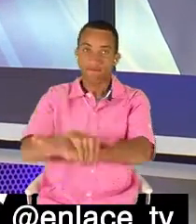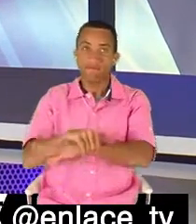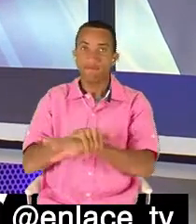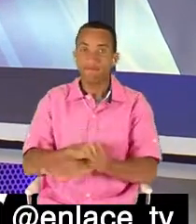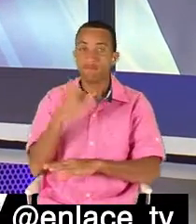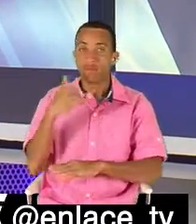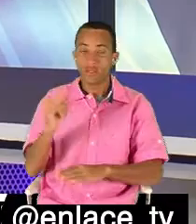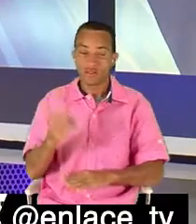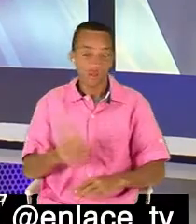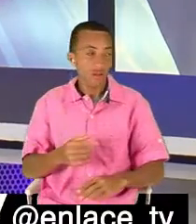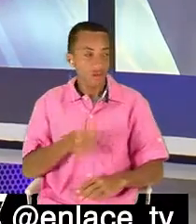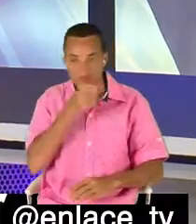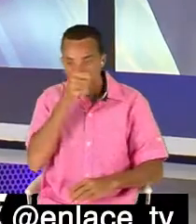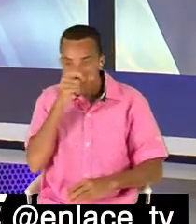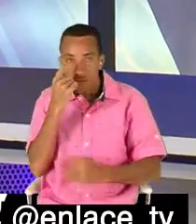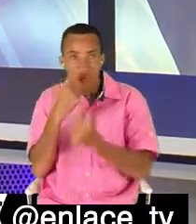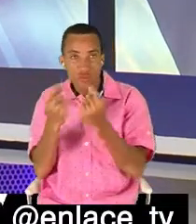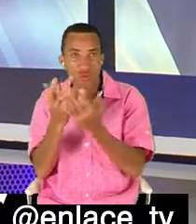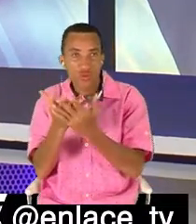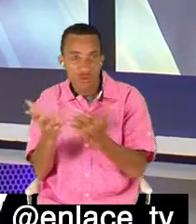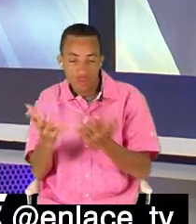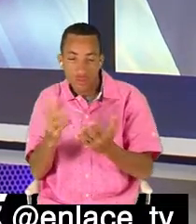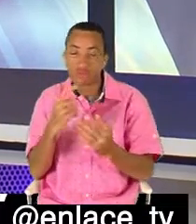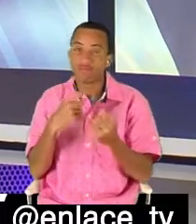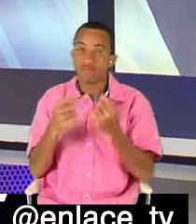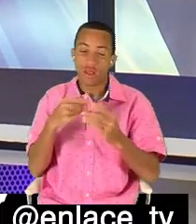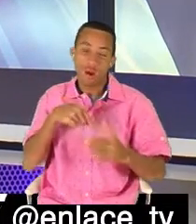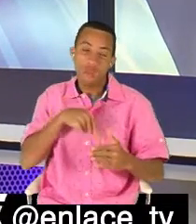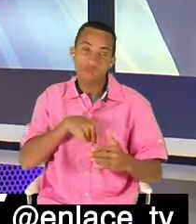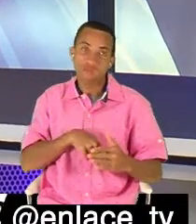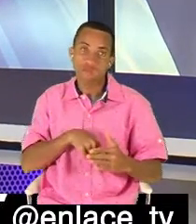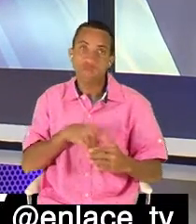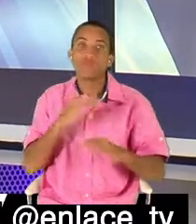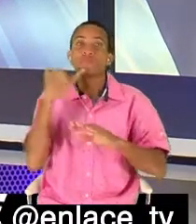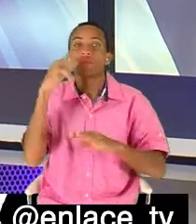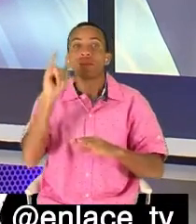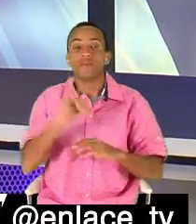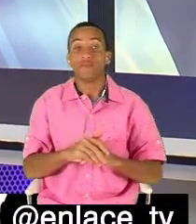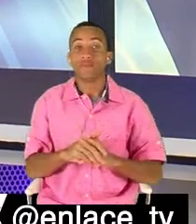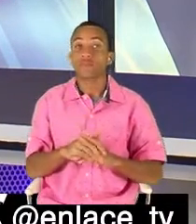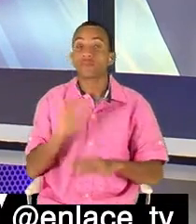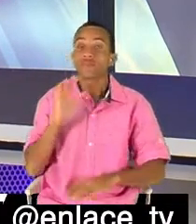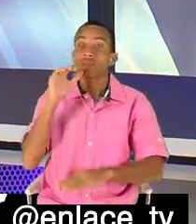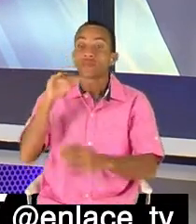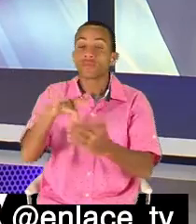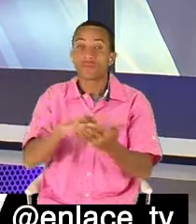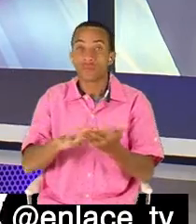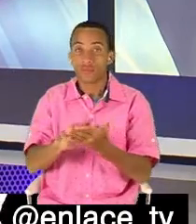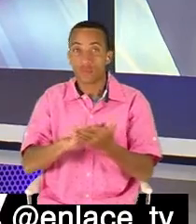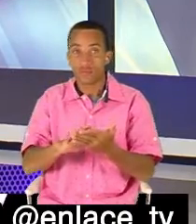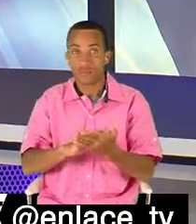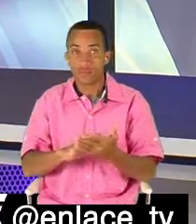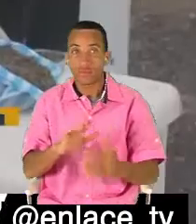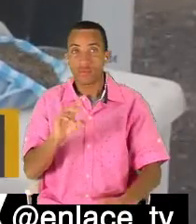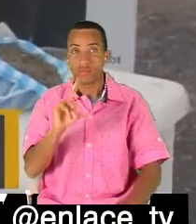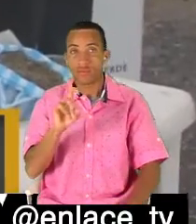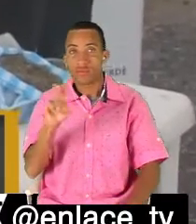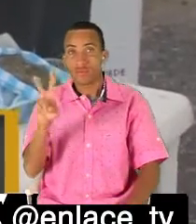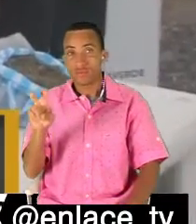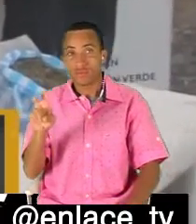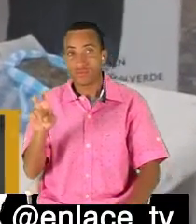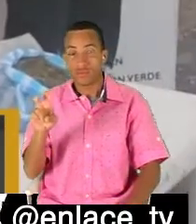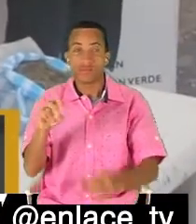porte de estupefacientes. Los allanamientos de las viviendas se realizaron en las comunas 6 y 7 de Barranca Bermeja. El